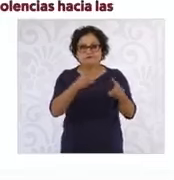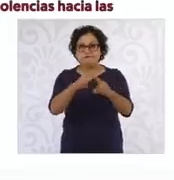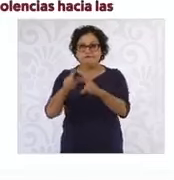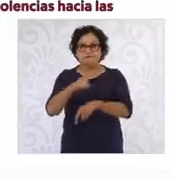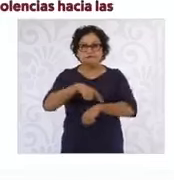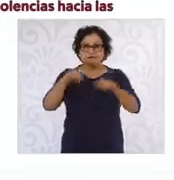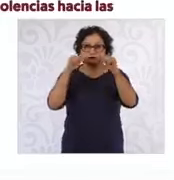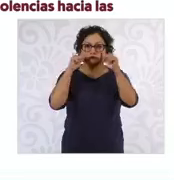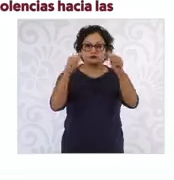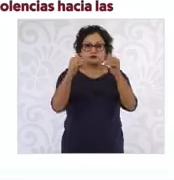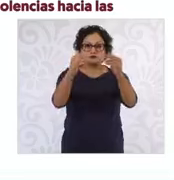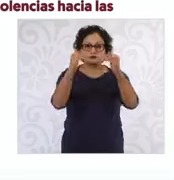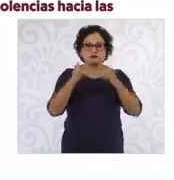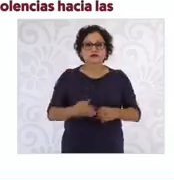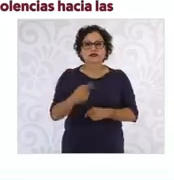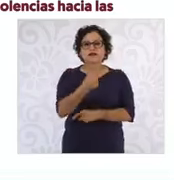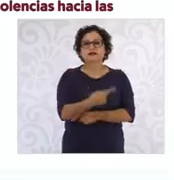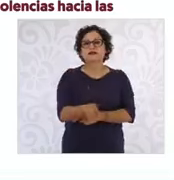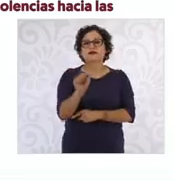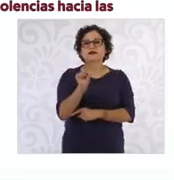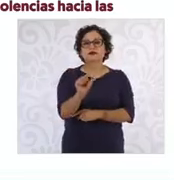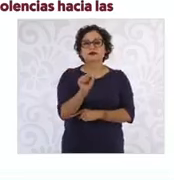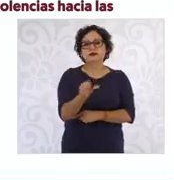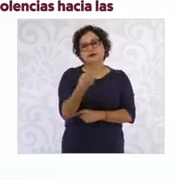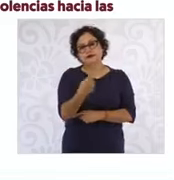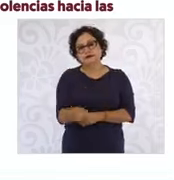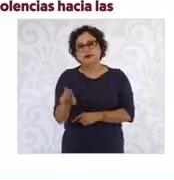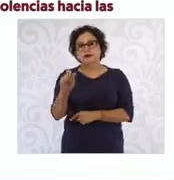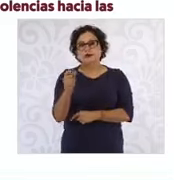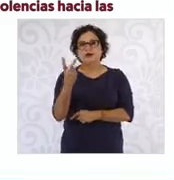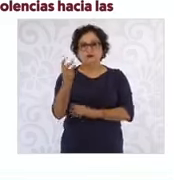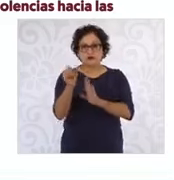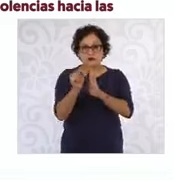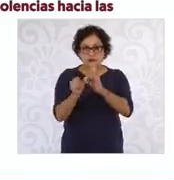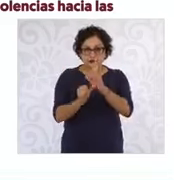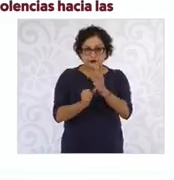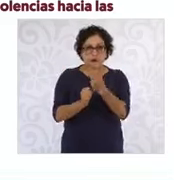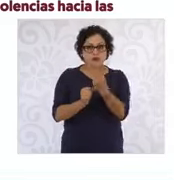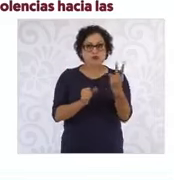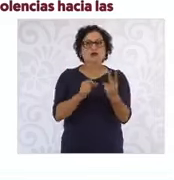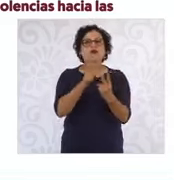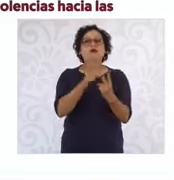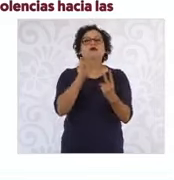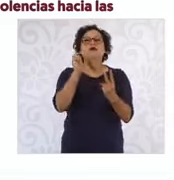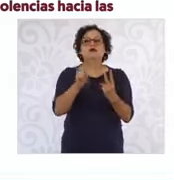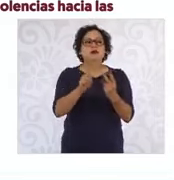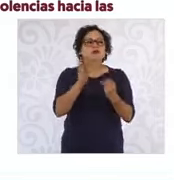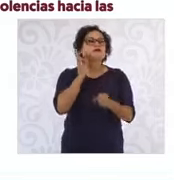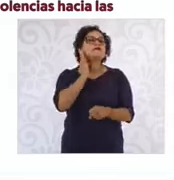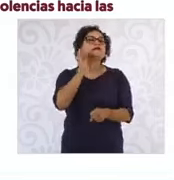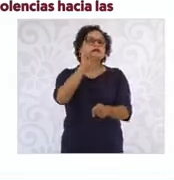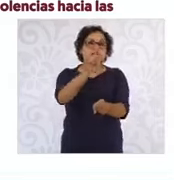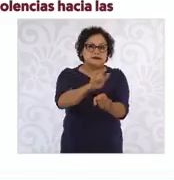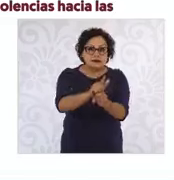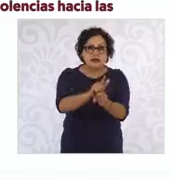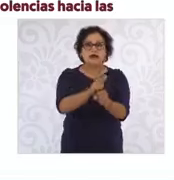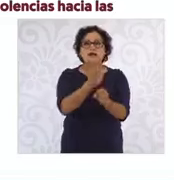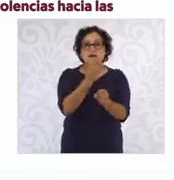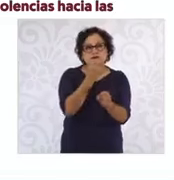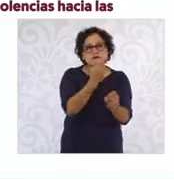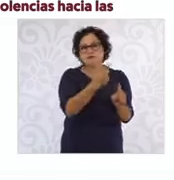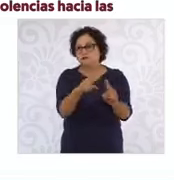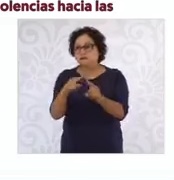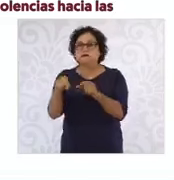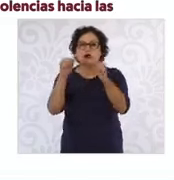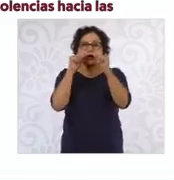y 122, donde se establece la obligatoriedad de las fiscalías especializadas para las entidades